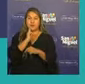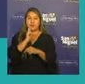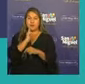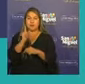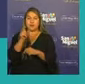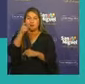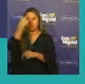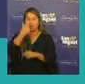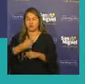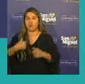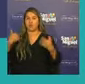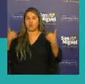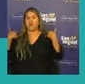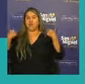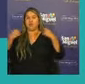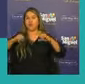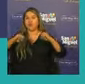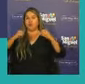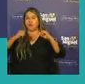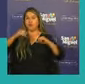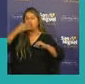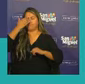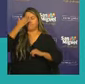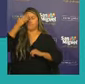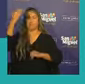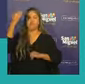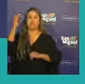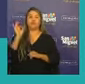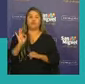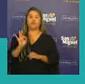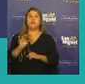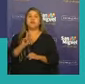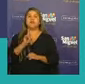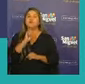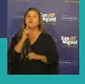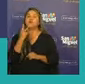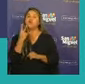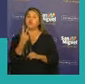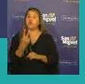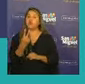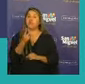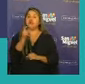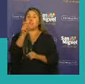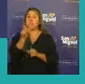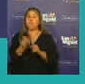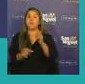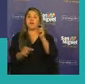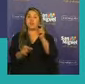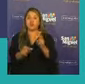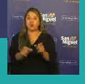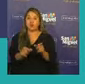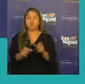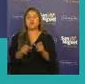nuestras deportistas manifiesten. De ahí tenemos dos casos muy emblemáticos, que es nuestra